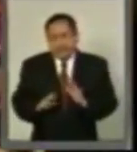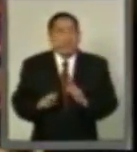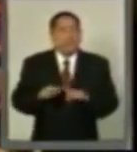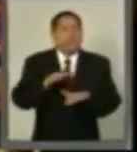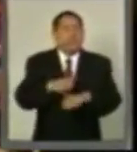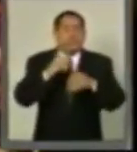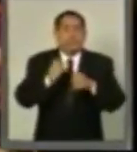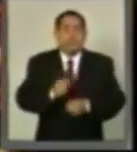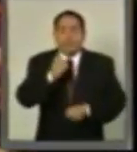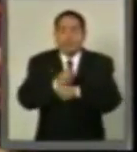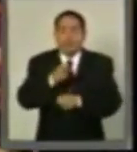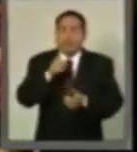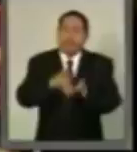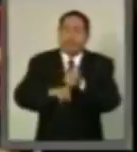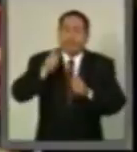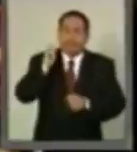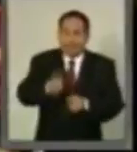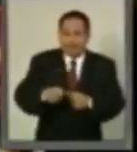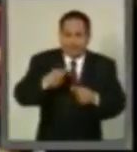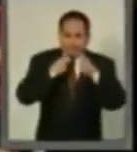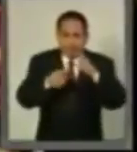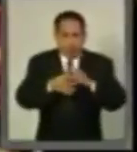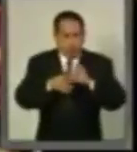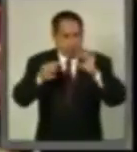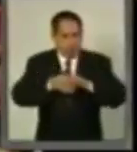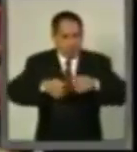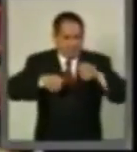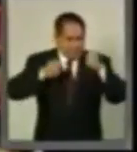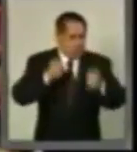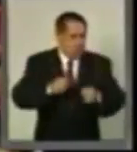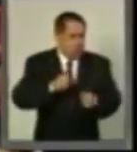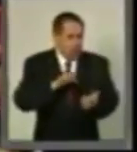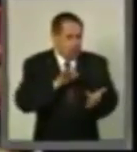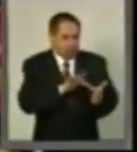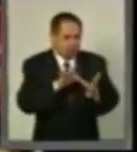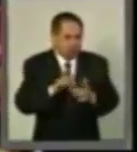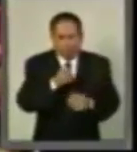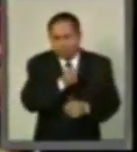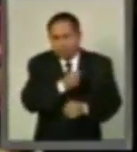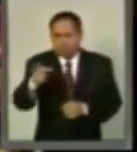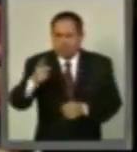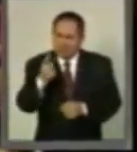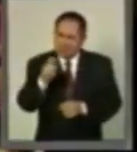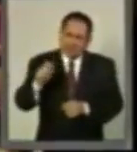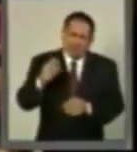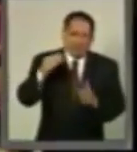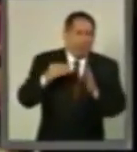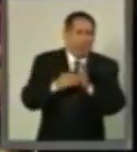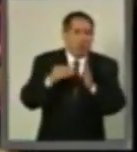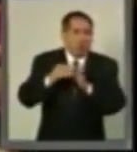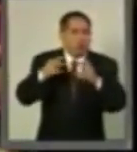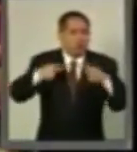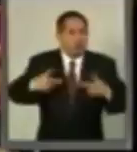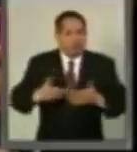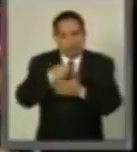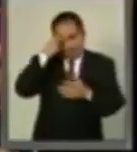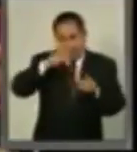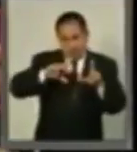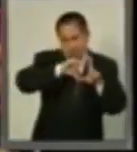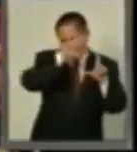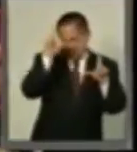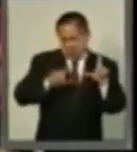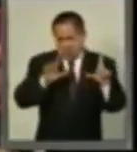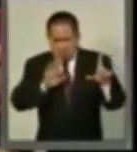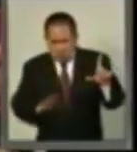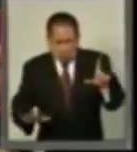seguridad también significa darle certeza a todos los más de 123 millones de mexicanos que